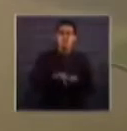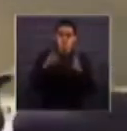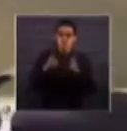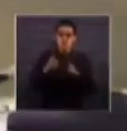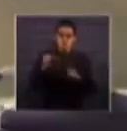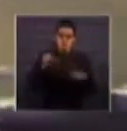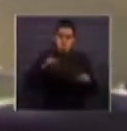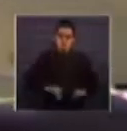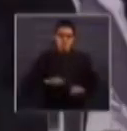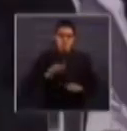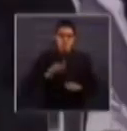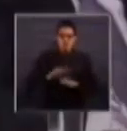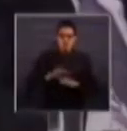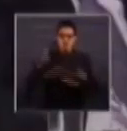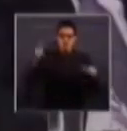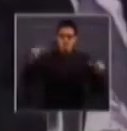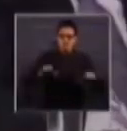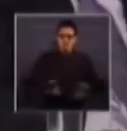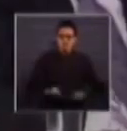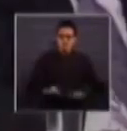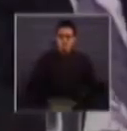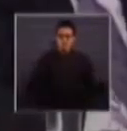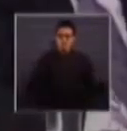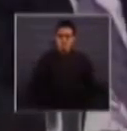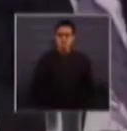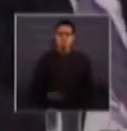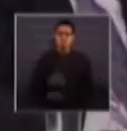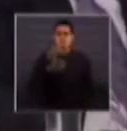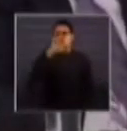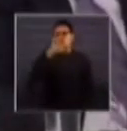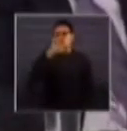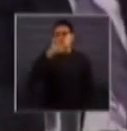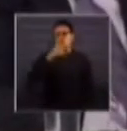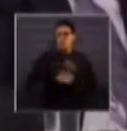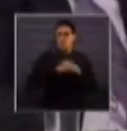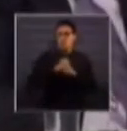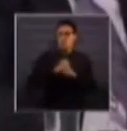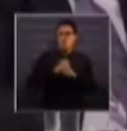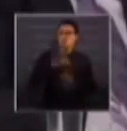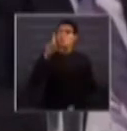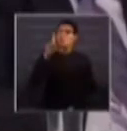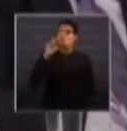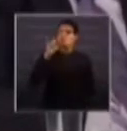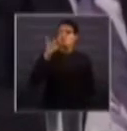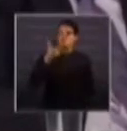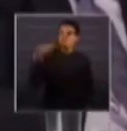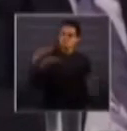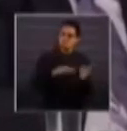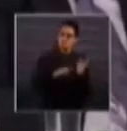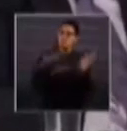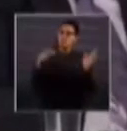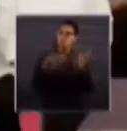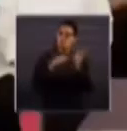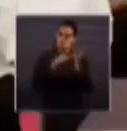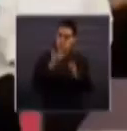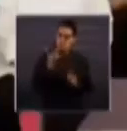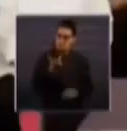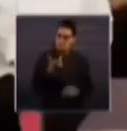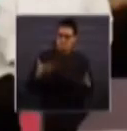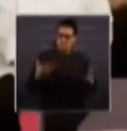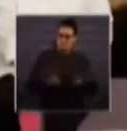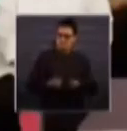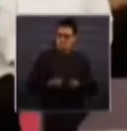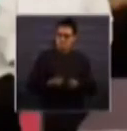municipios. Quiero replantear la pregunta. Se han invertido 27 mil millones de pesos en seguridad y procuración de justicia. Esto